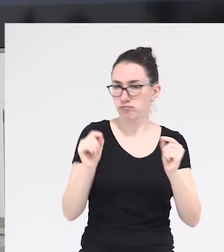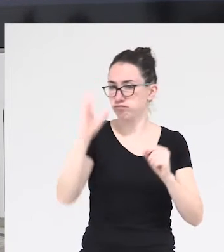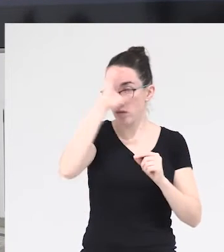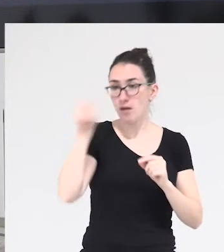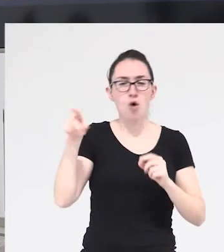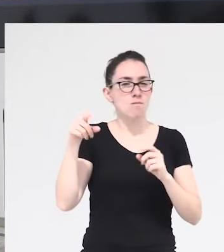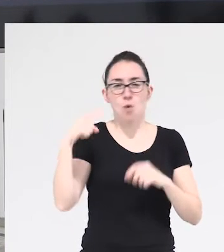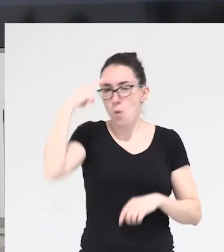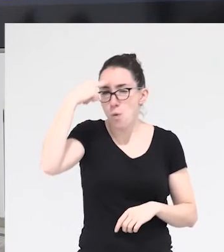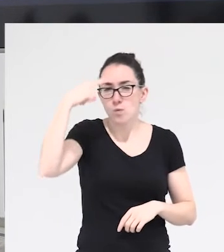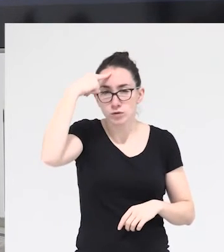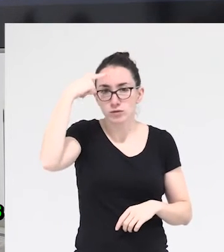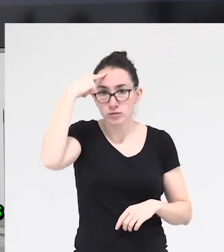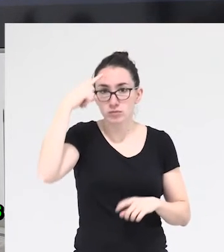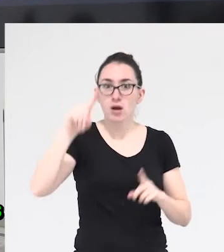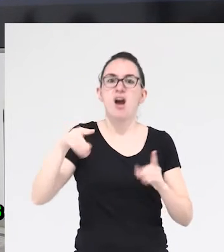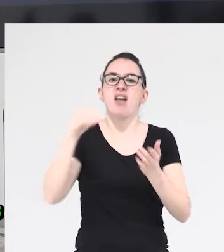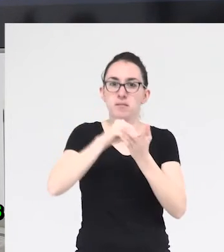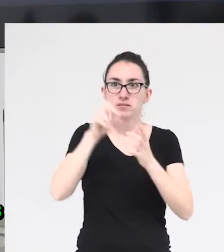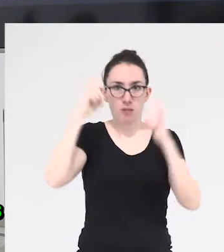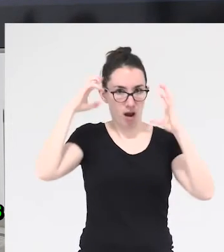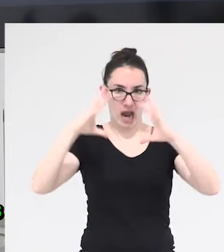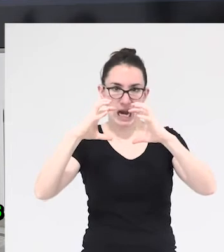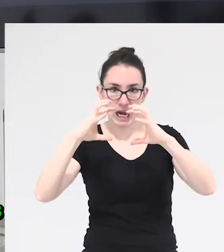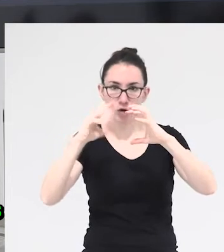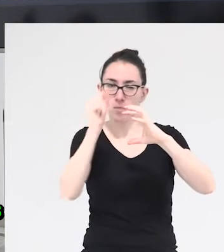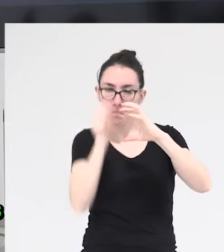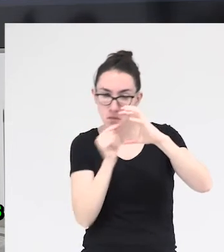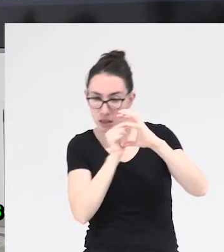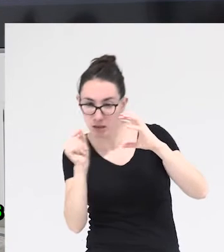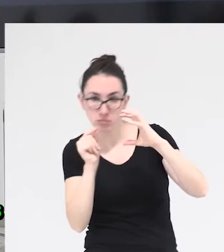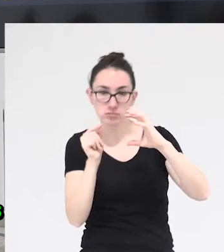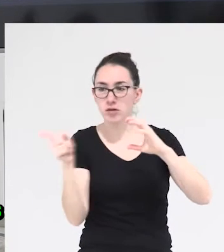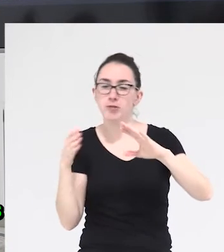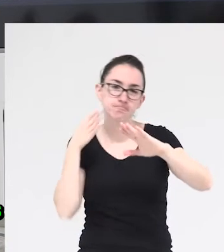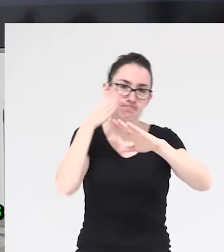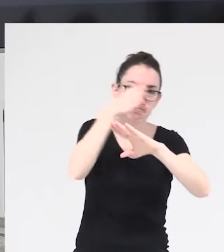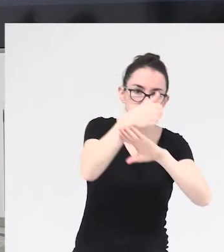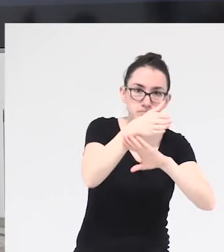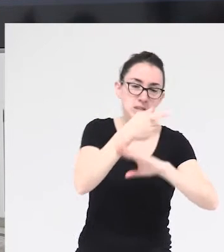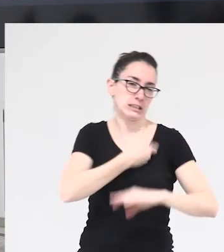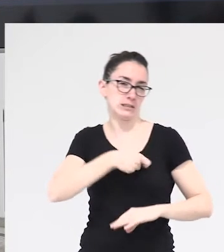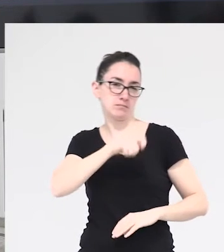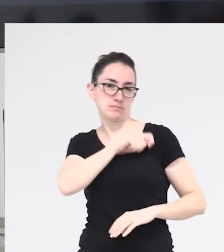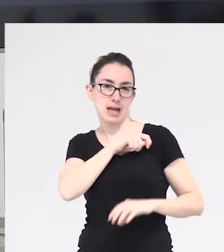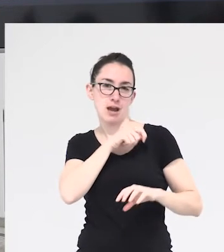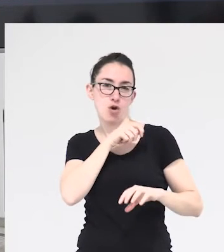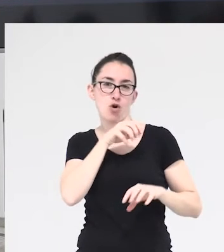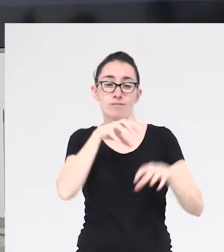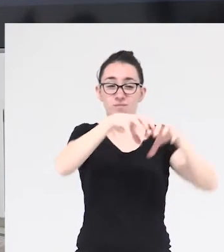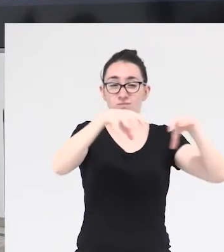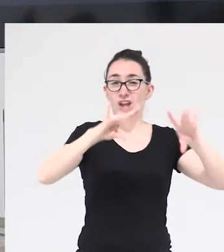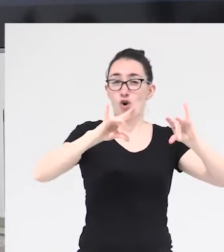la antropometría obsesionada a su vez con medir cráneos y, por ejemplo, ir a las ex colonias del Reino de España, por ejemplo,